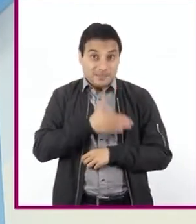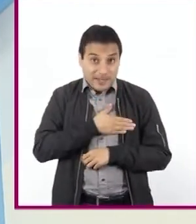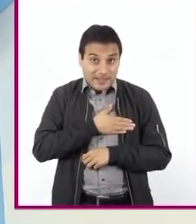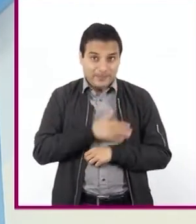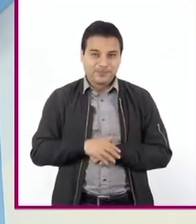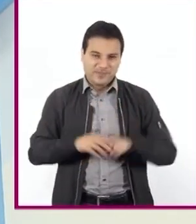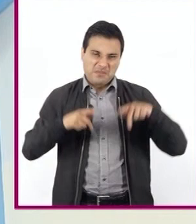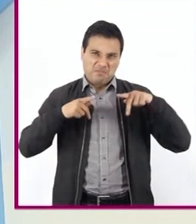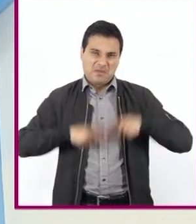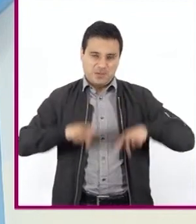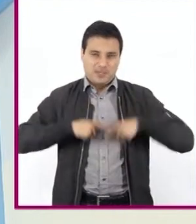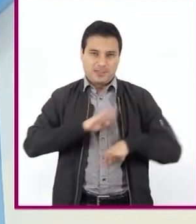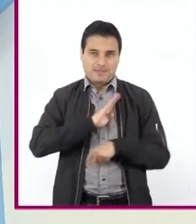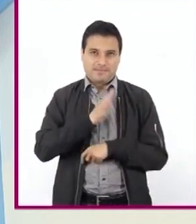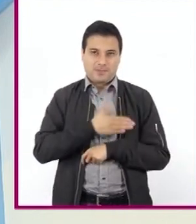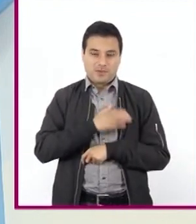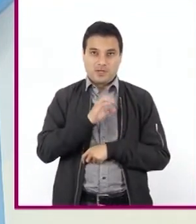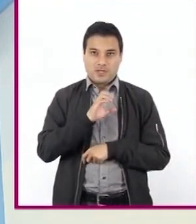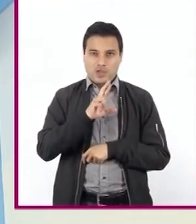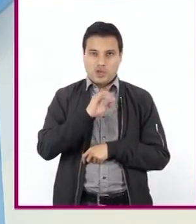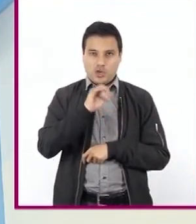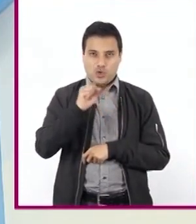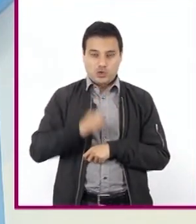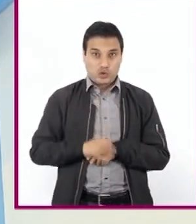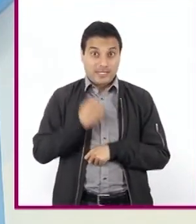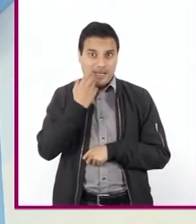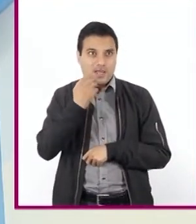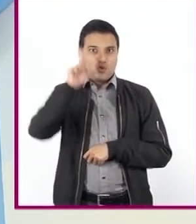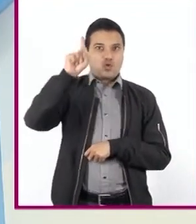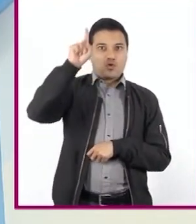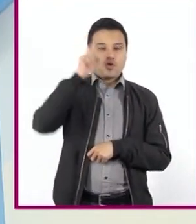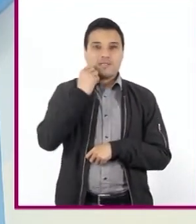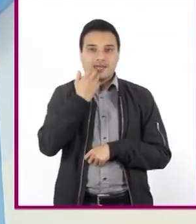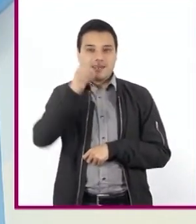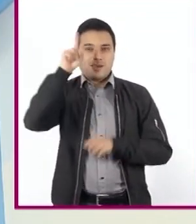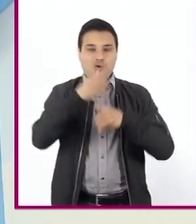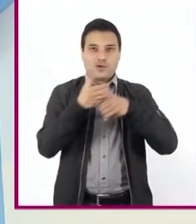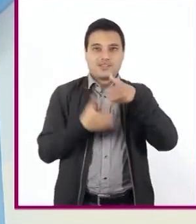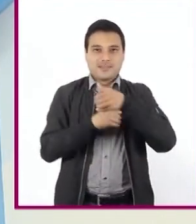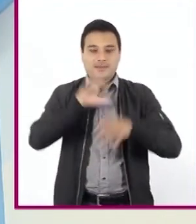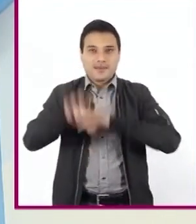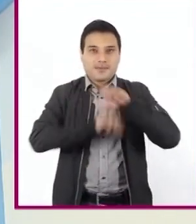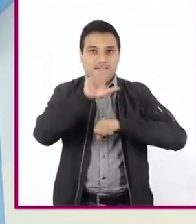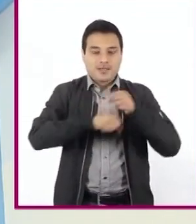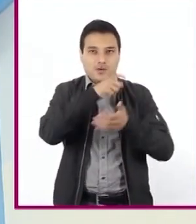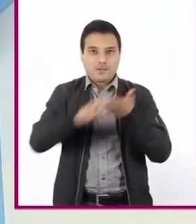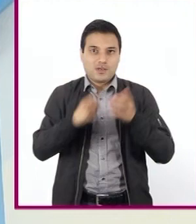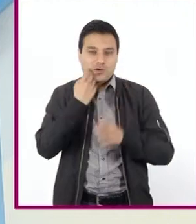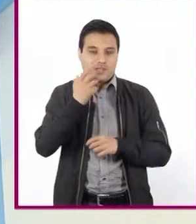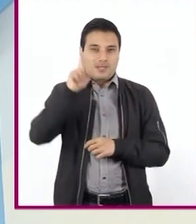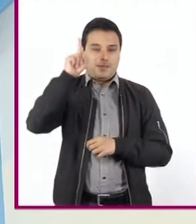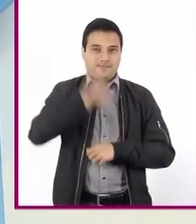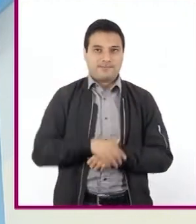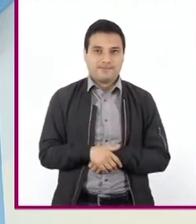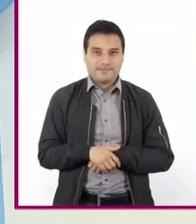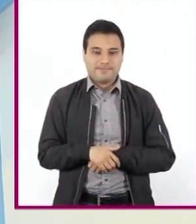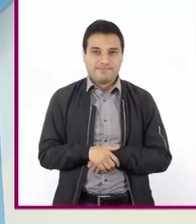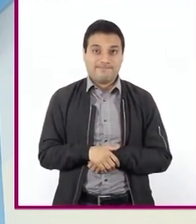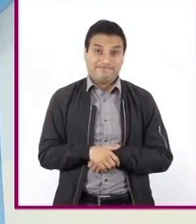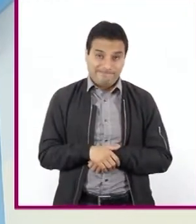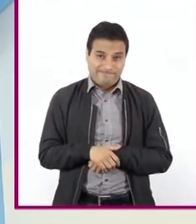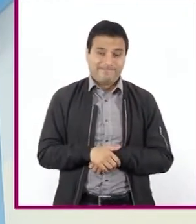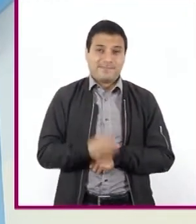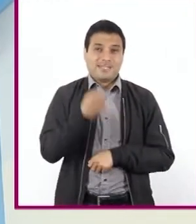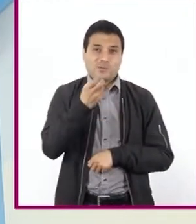o criollos deseaban tener prioridad en la adquisición de los productos asiáticos, lo que disminuía